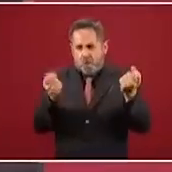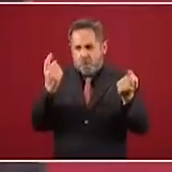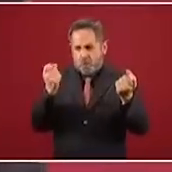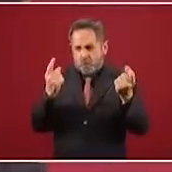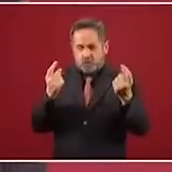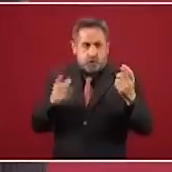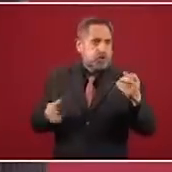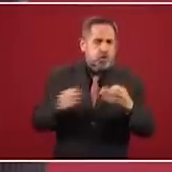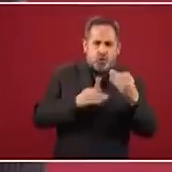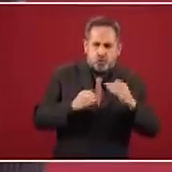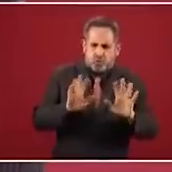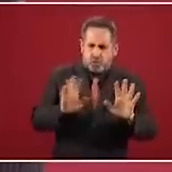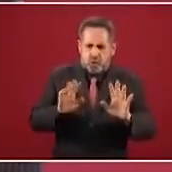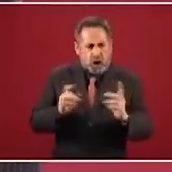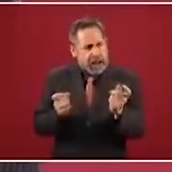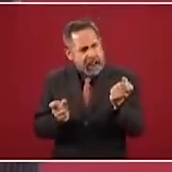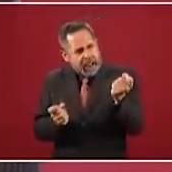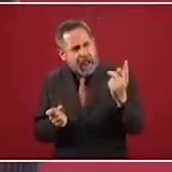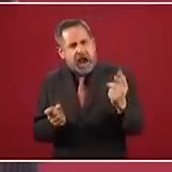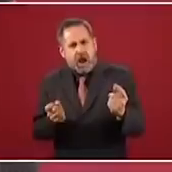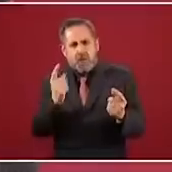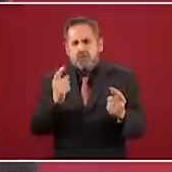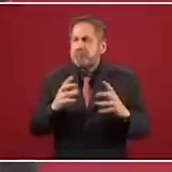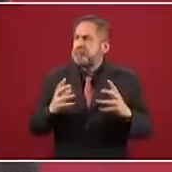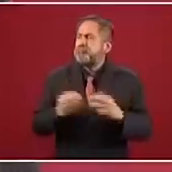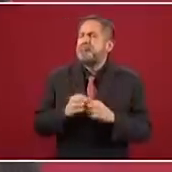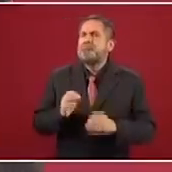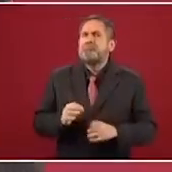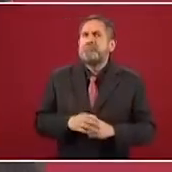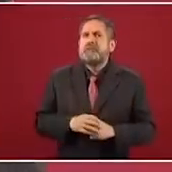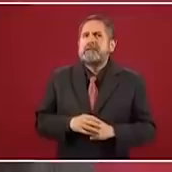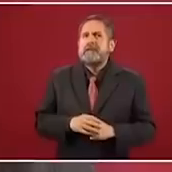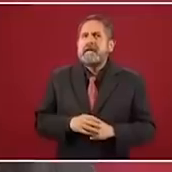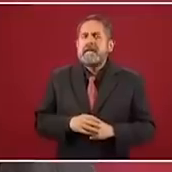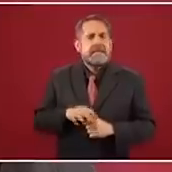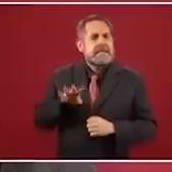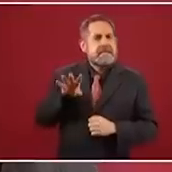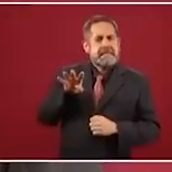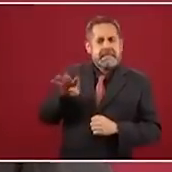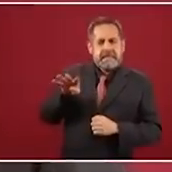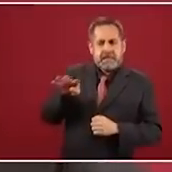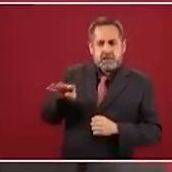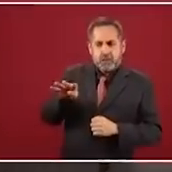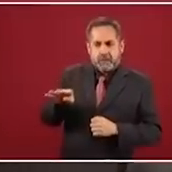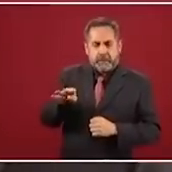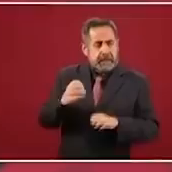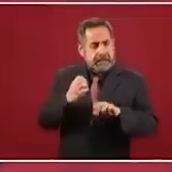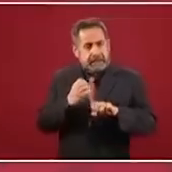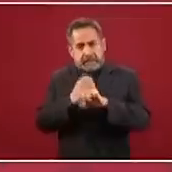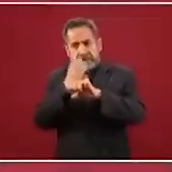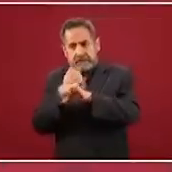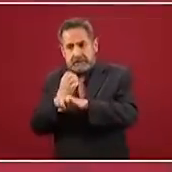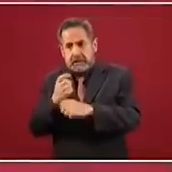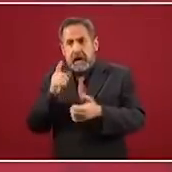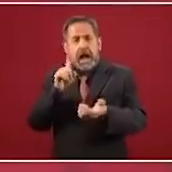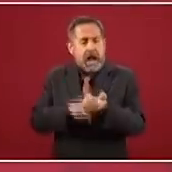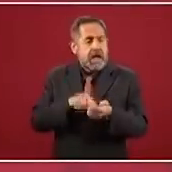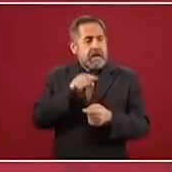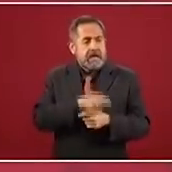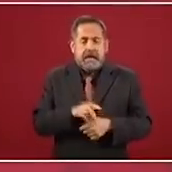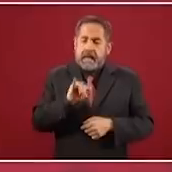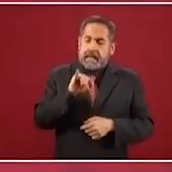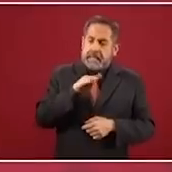no en todos, en 19 estados hay el sistema